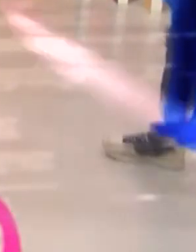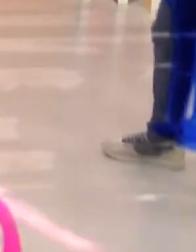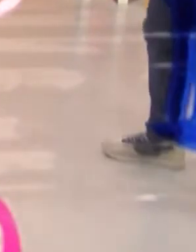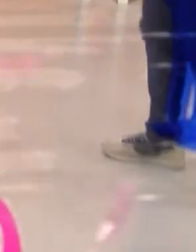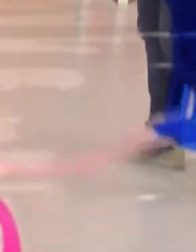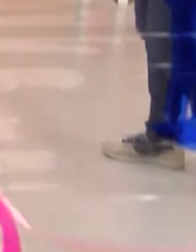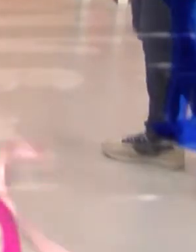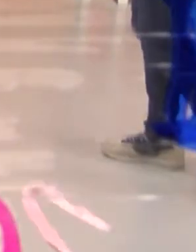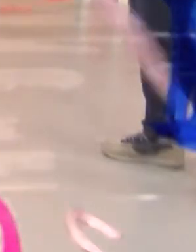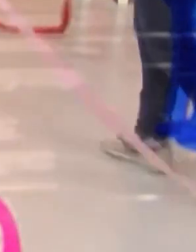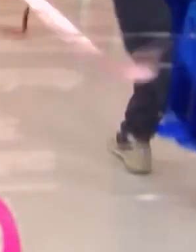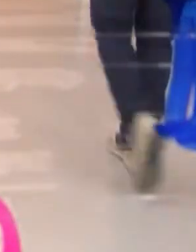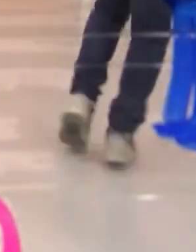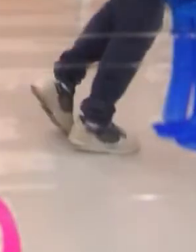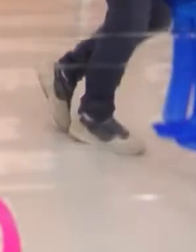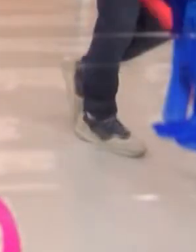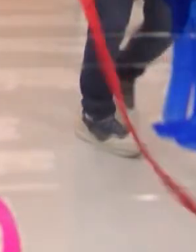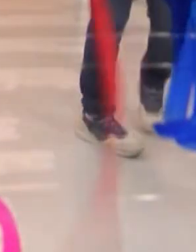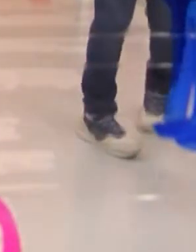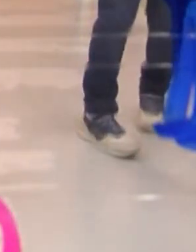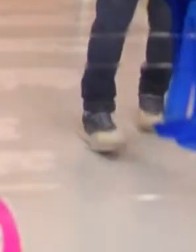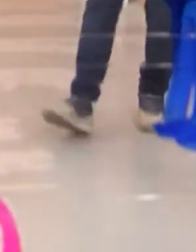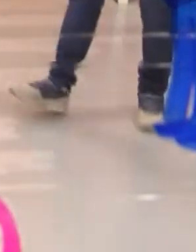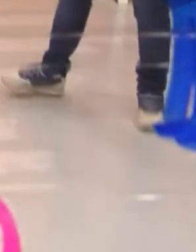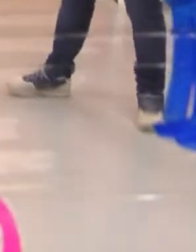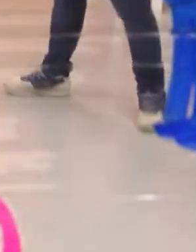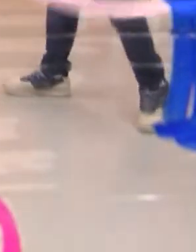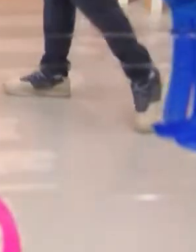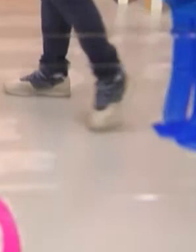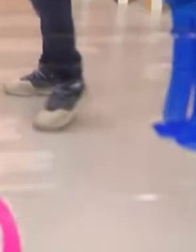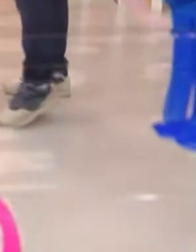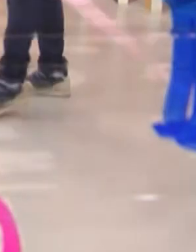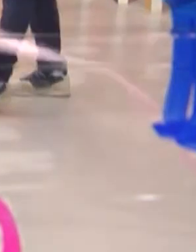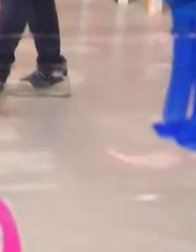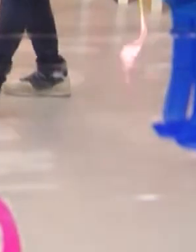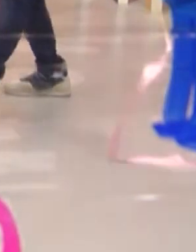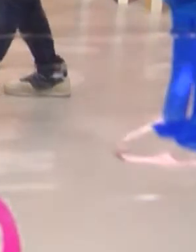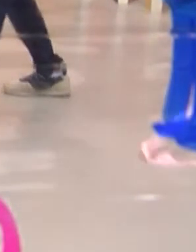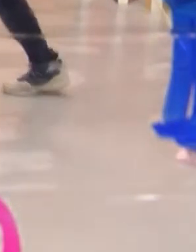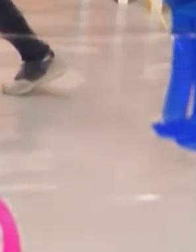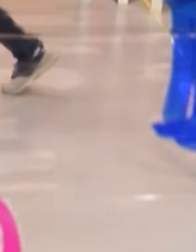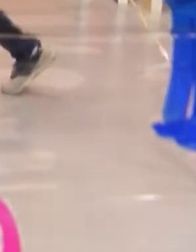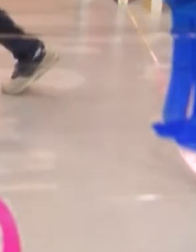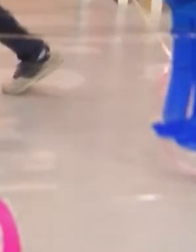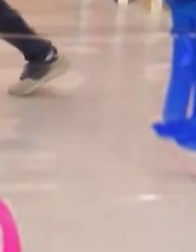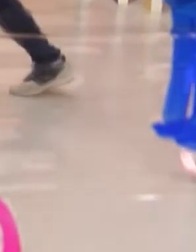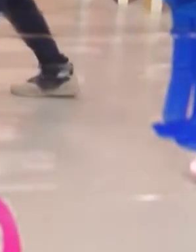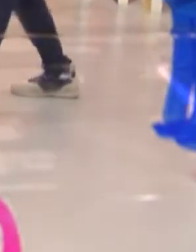Thank you.